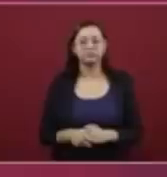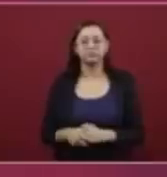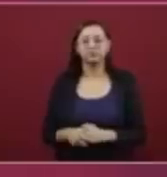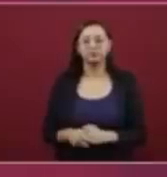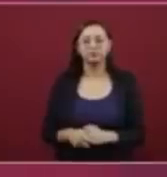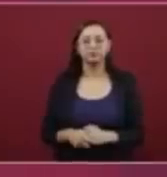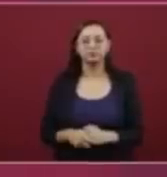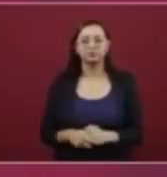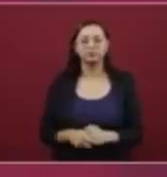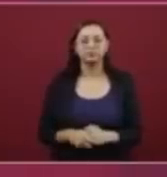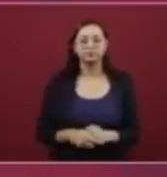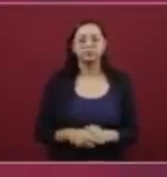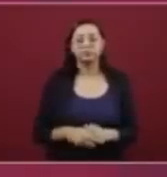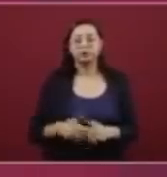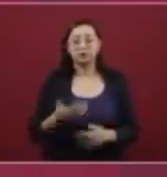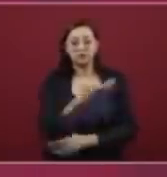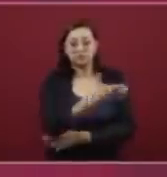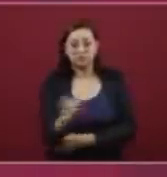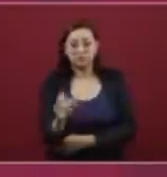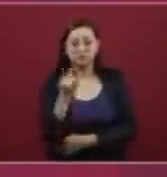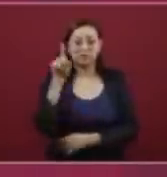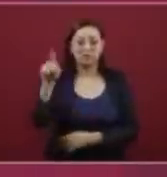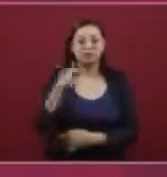la Secretaría de Agricultura a Ciudad Obregón,